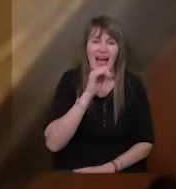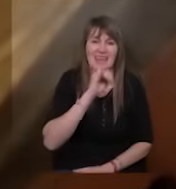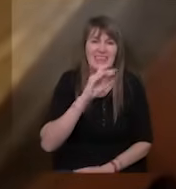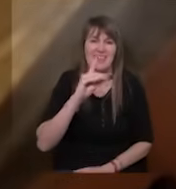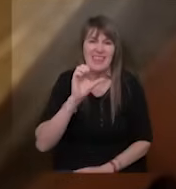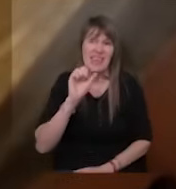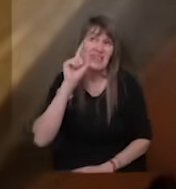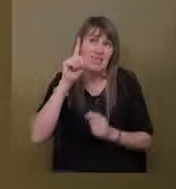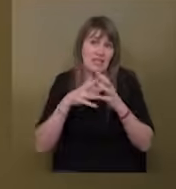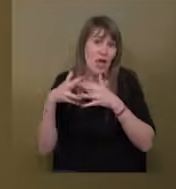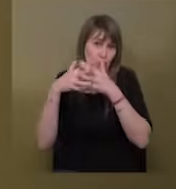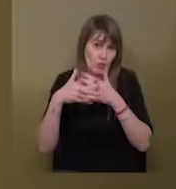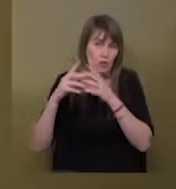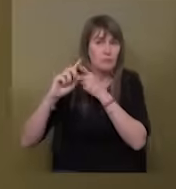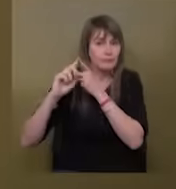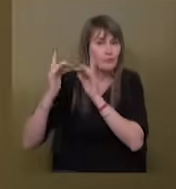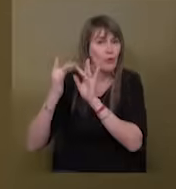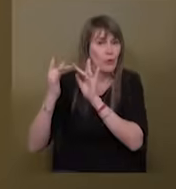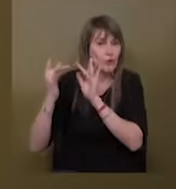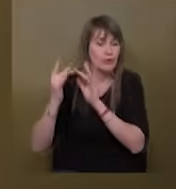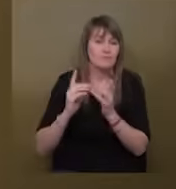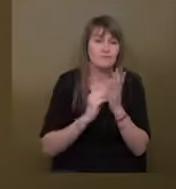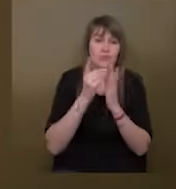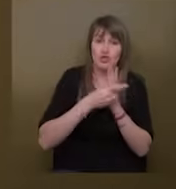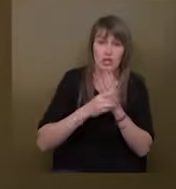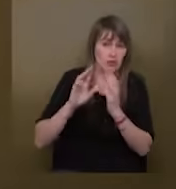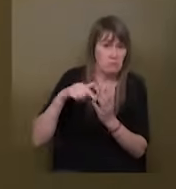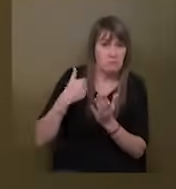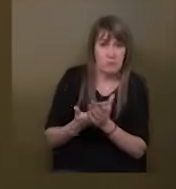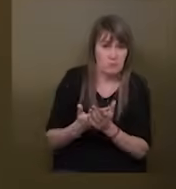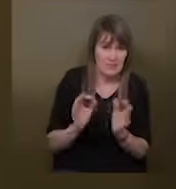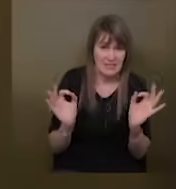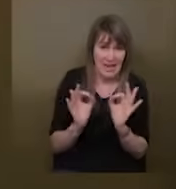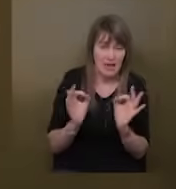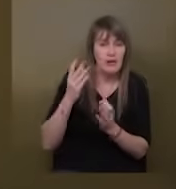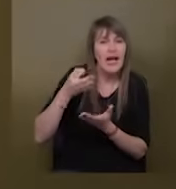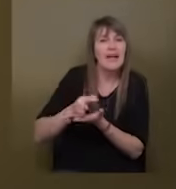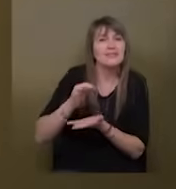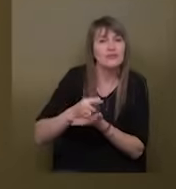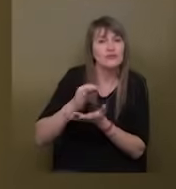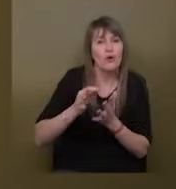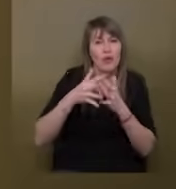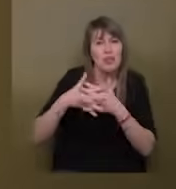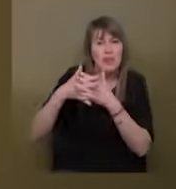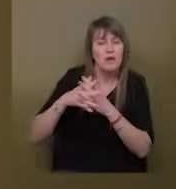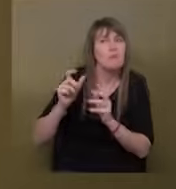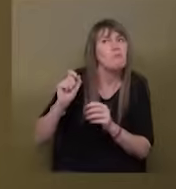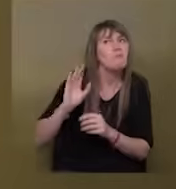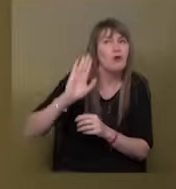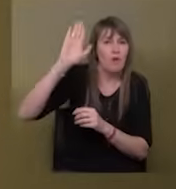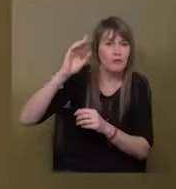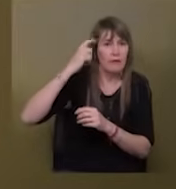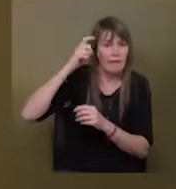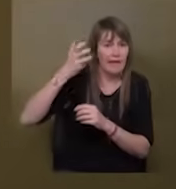Unidos. Aunque nuestro proyecto no tuvo andamiento, ya que los asesores norteamericanos habían establecido sus propios lineamientos para la